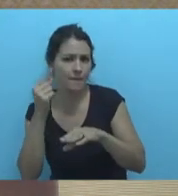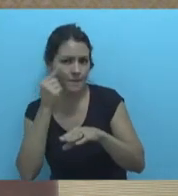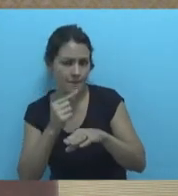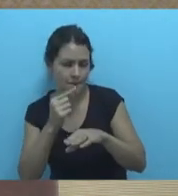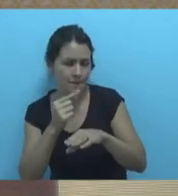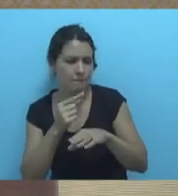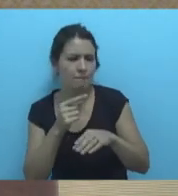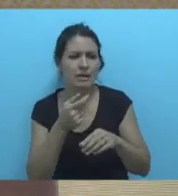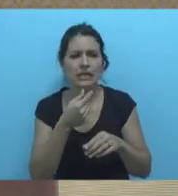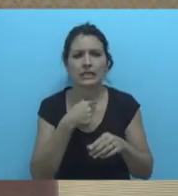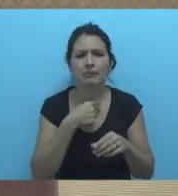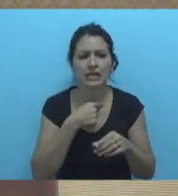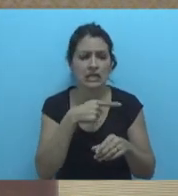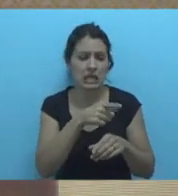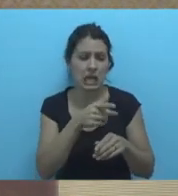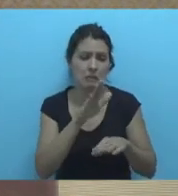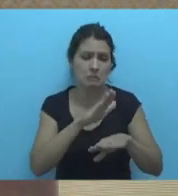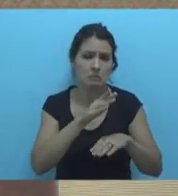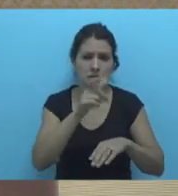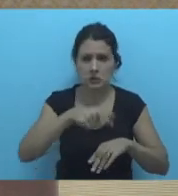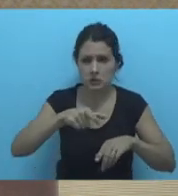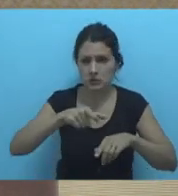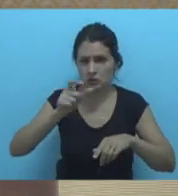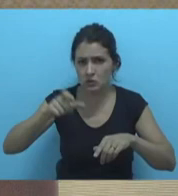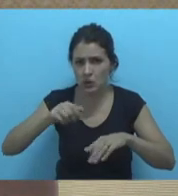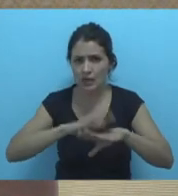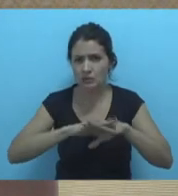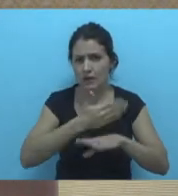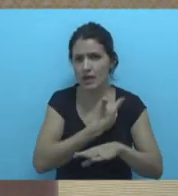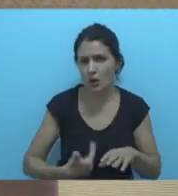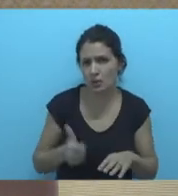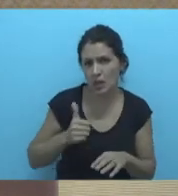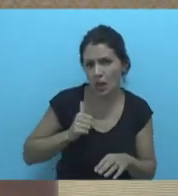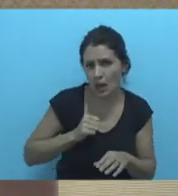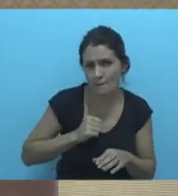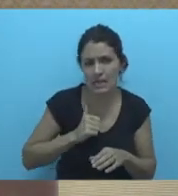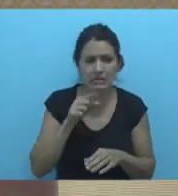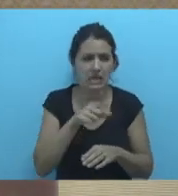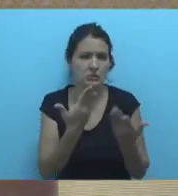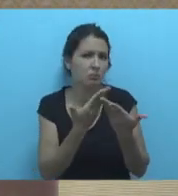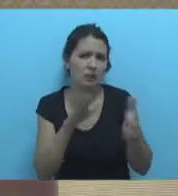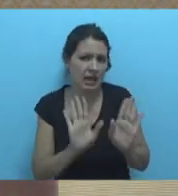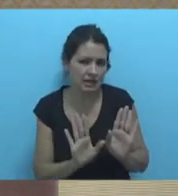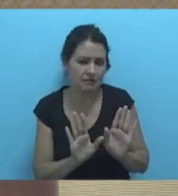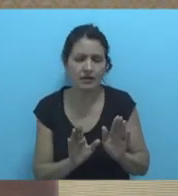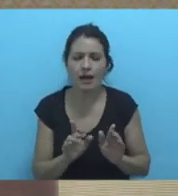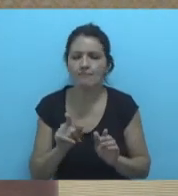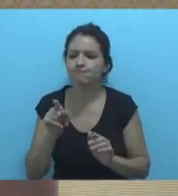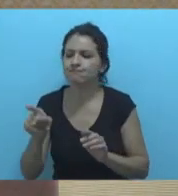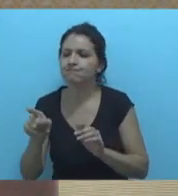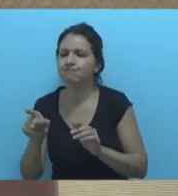por la Identidad, la Justicia contra el Olvido y el Silencio. Y Juan Evazo, ahí ni siquiera tenía 20 años, porque en